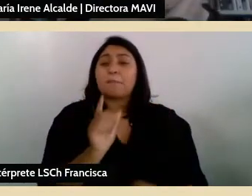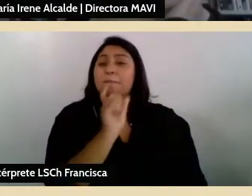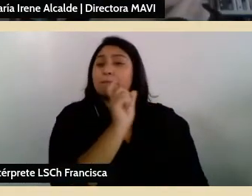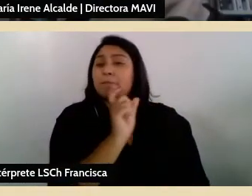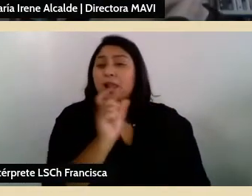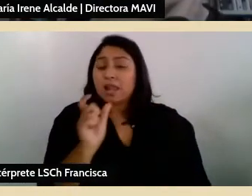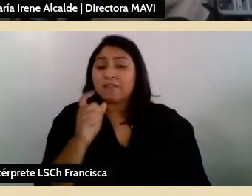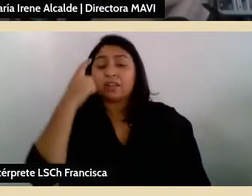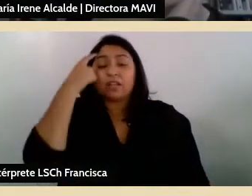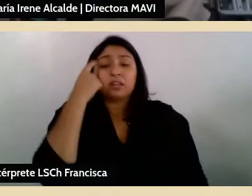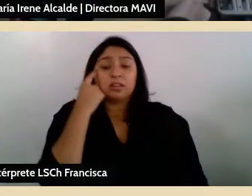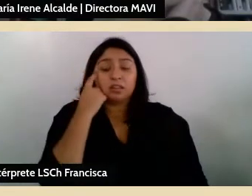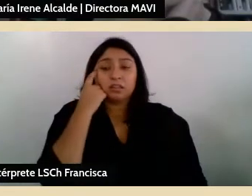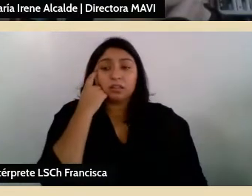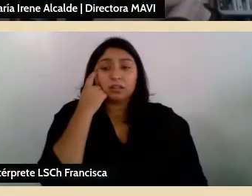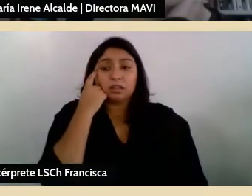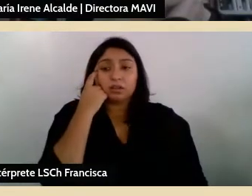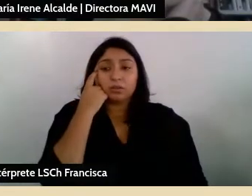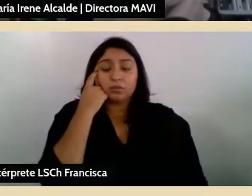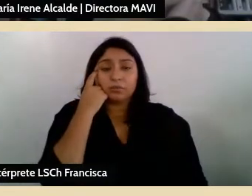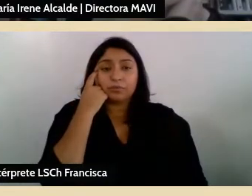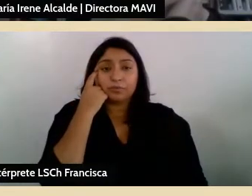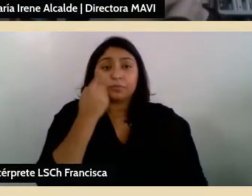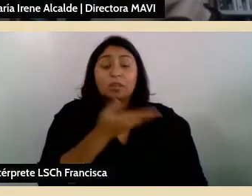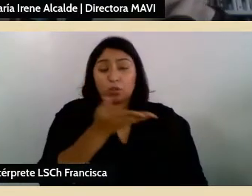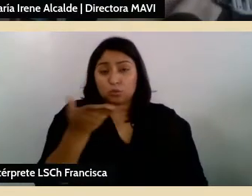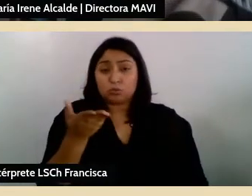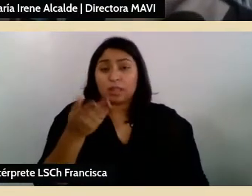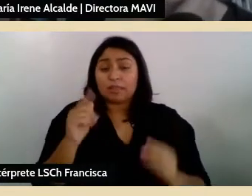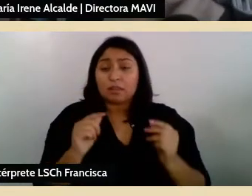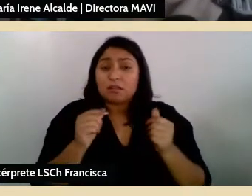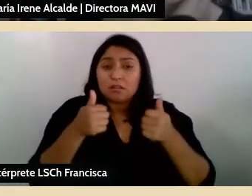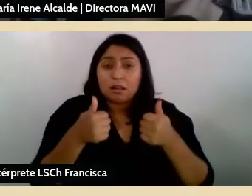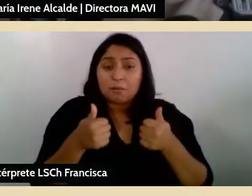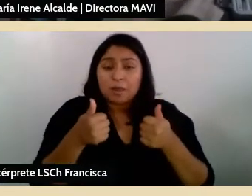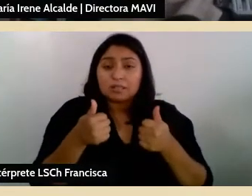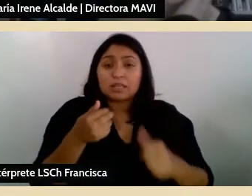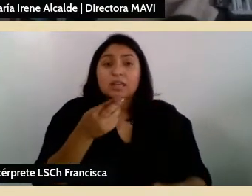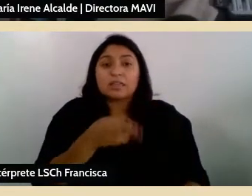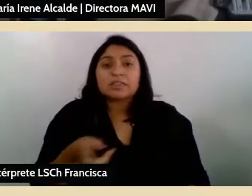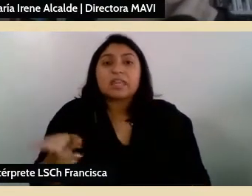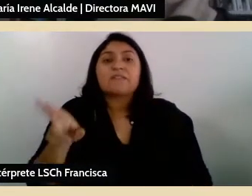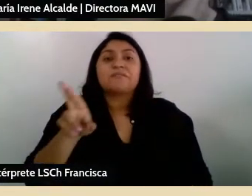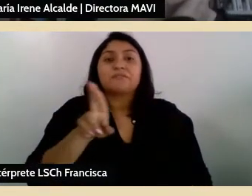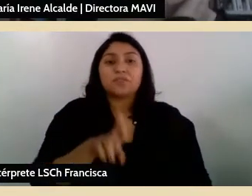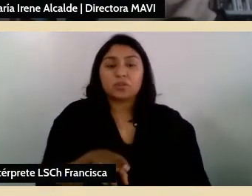otra forma, o sea, ustedes han sido capaces de reinventarse